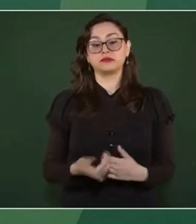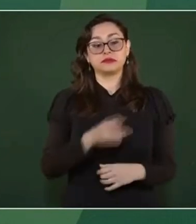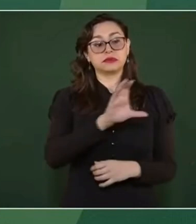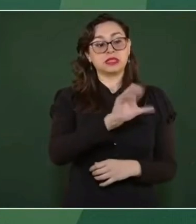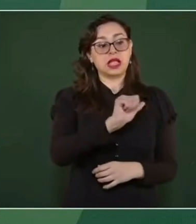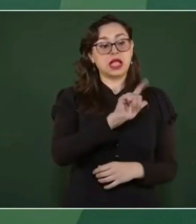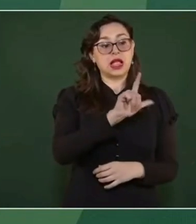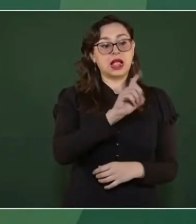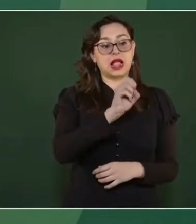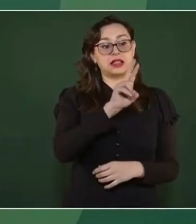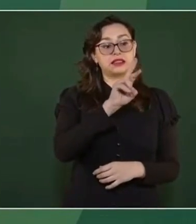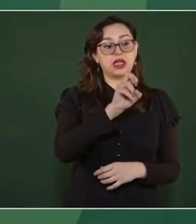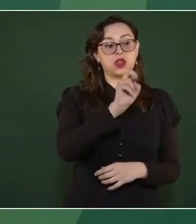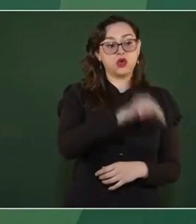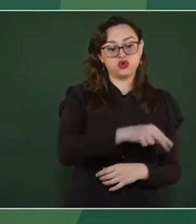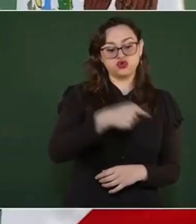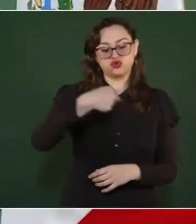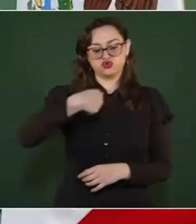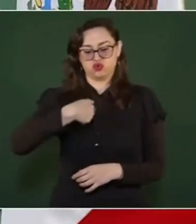del